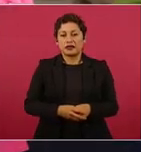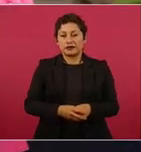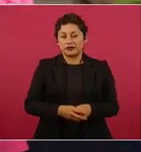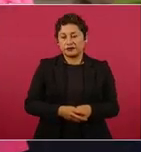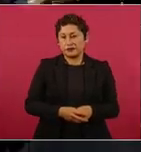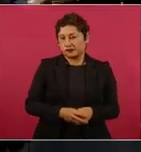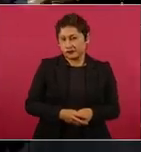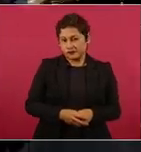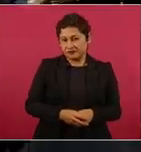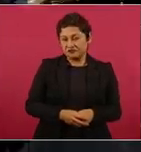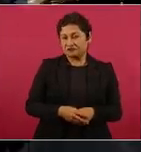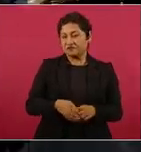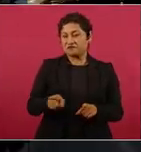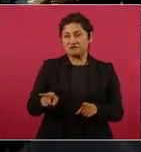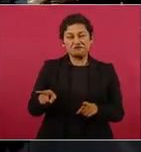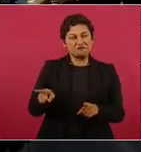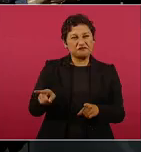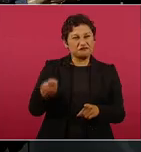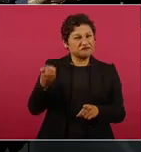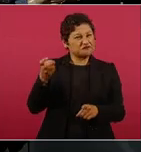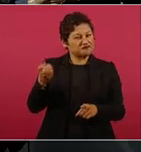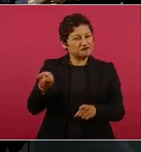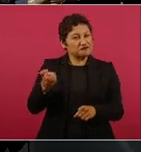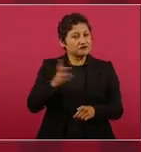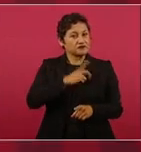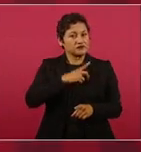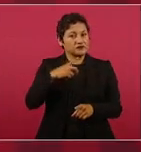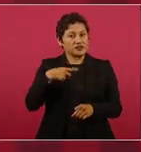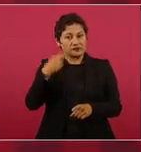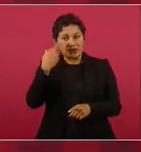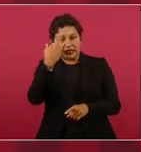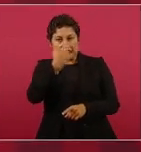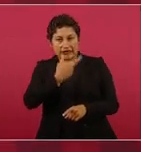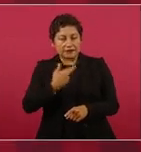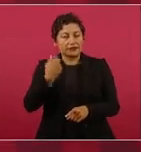Selecosit. Tendríamos que checar, porque cuando se hace alguna compra